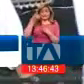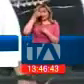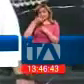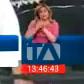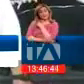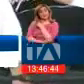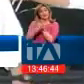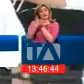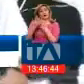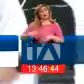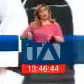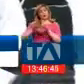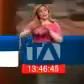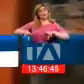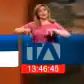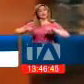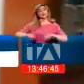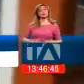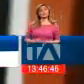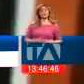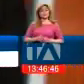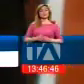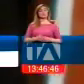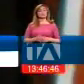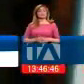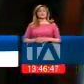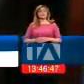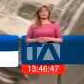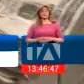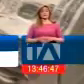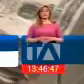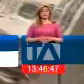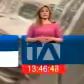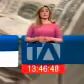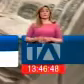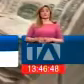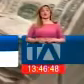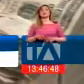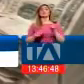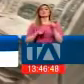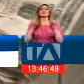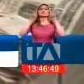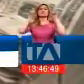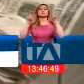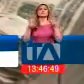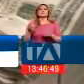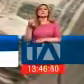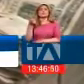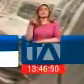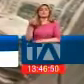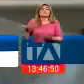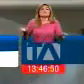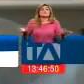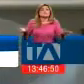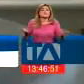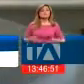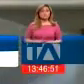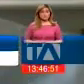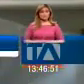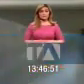en casos emblemáticos de corrupción y donde la ciudadanía, dice, empieza a preguntarse, ¿y el dinero qué?